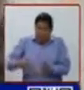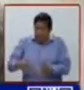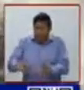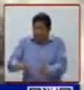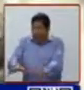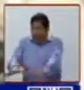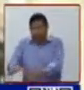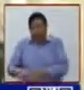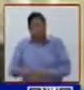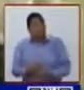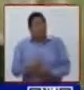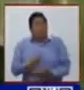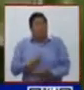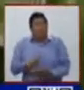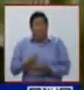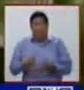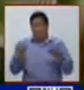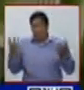no sé si resistirá.